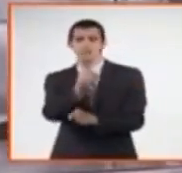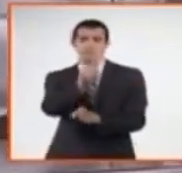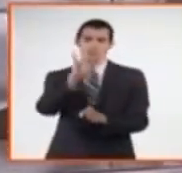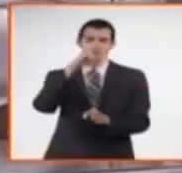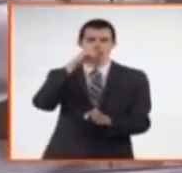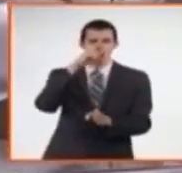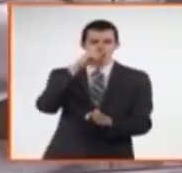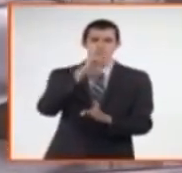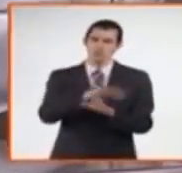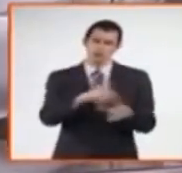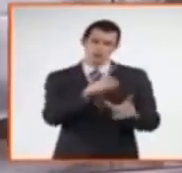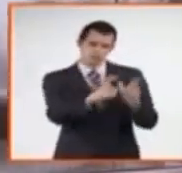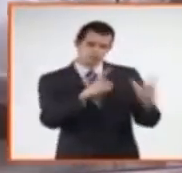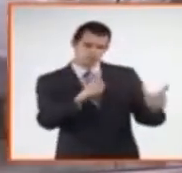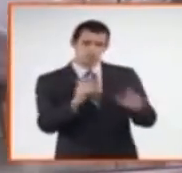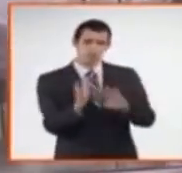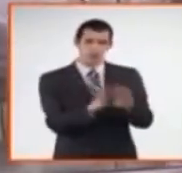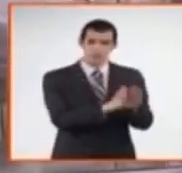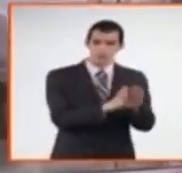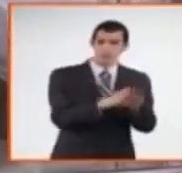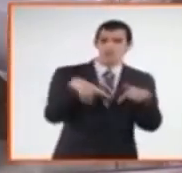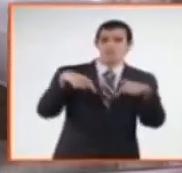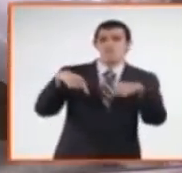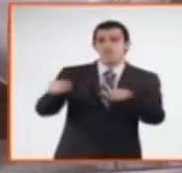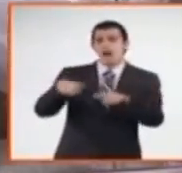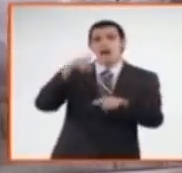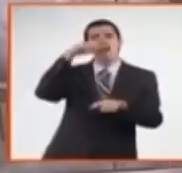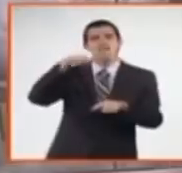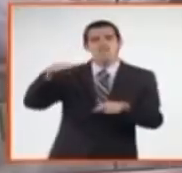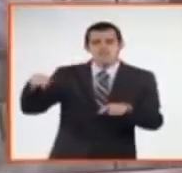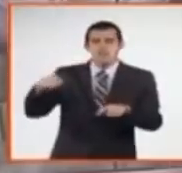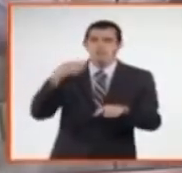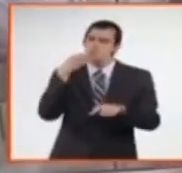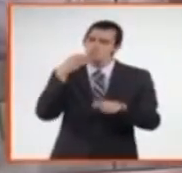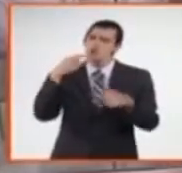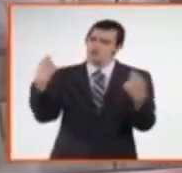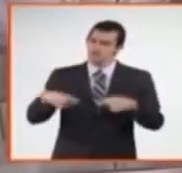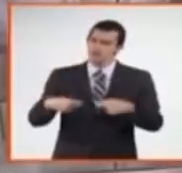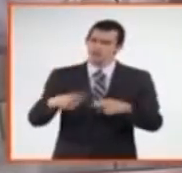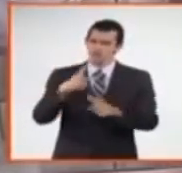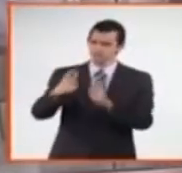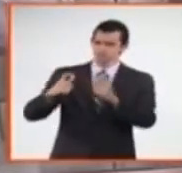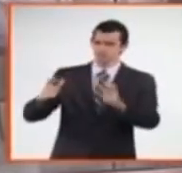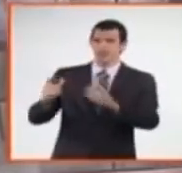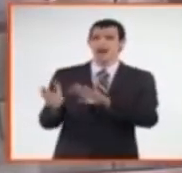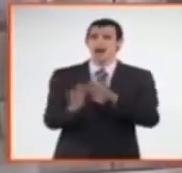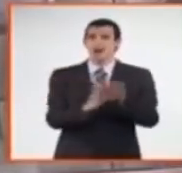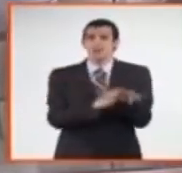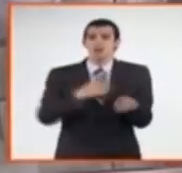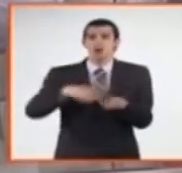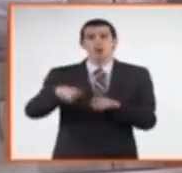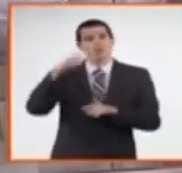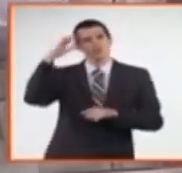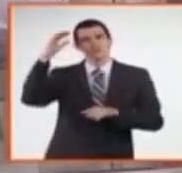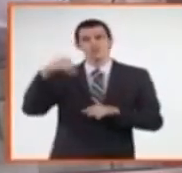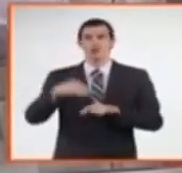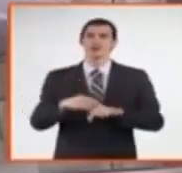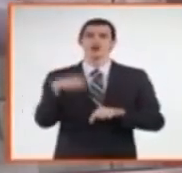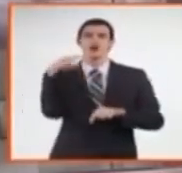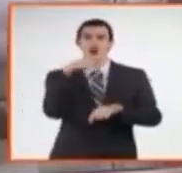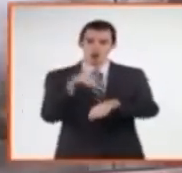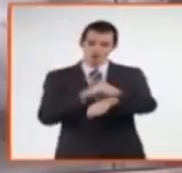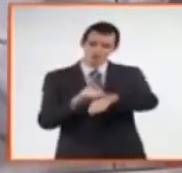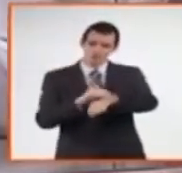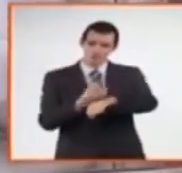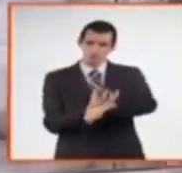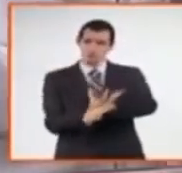las vacunas cintio marshall o sea que realmente va a quedar poca población virgen por septiembre también será el